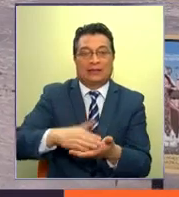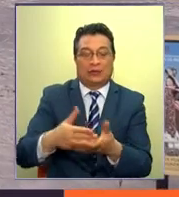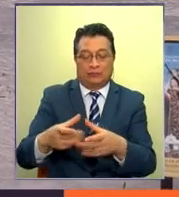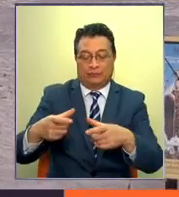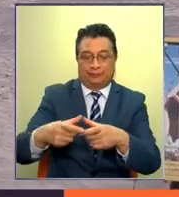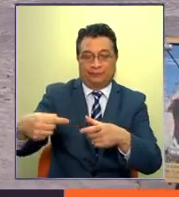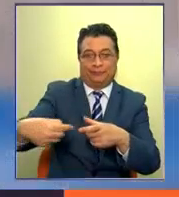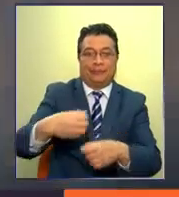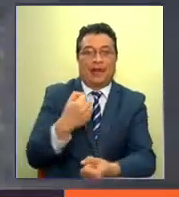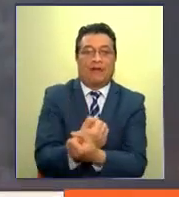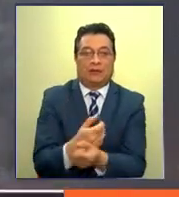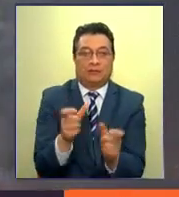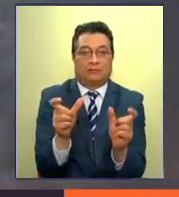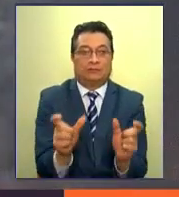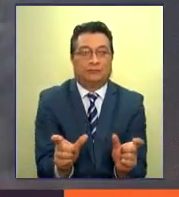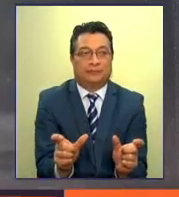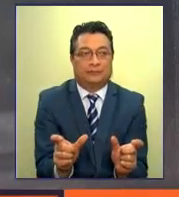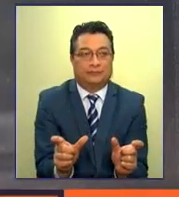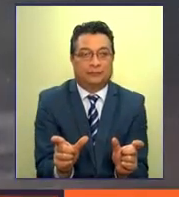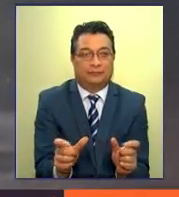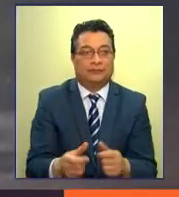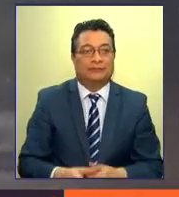carabineros.